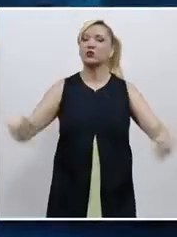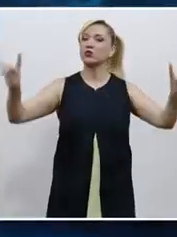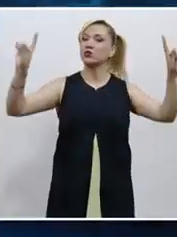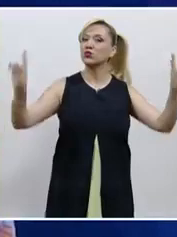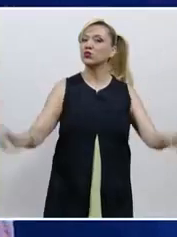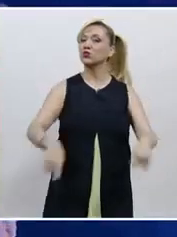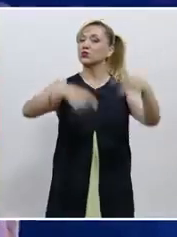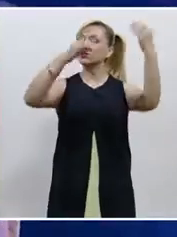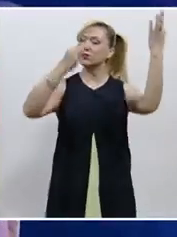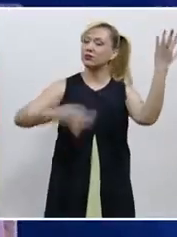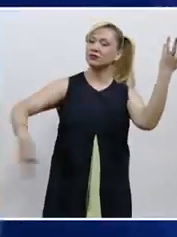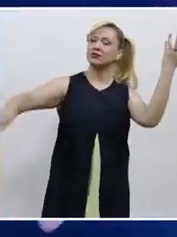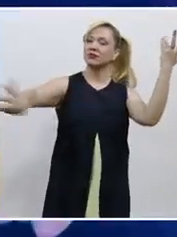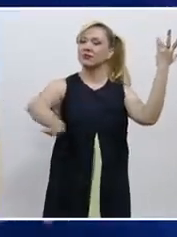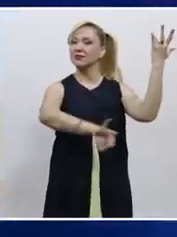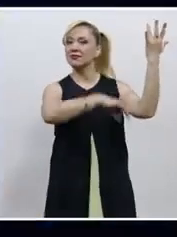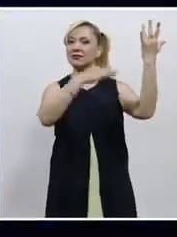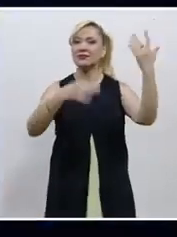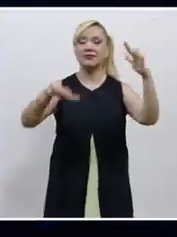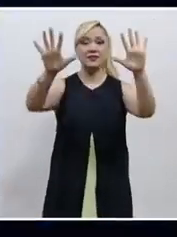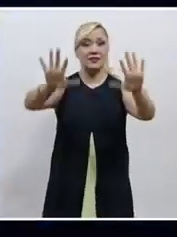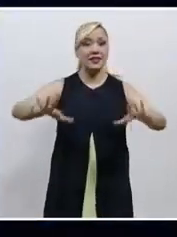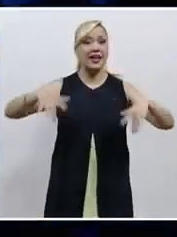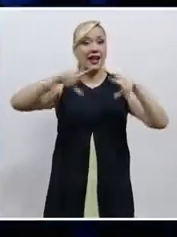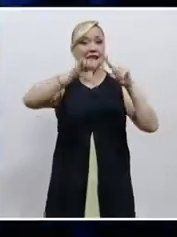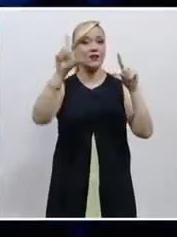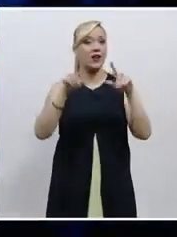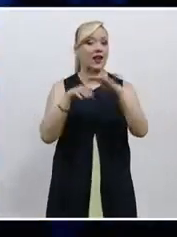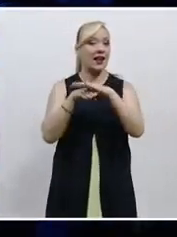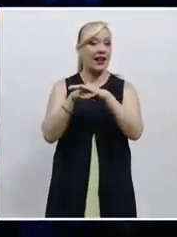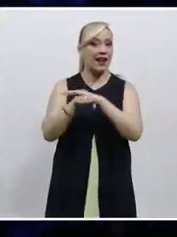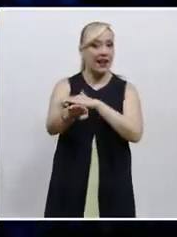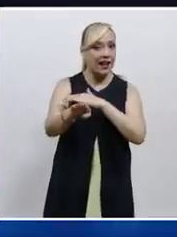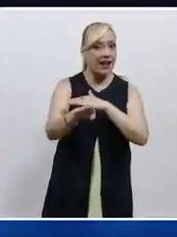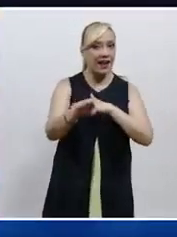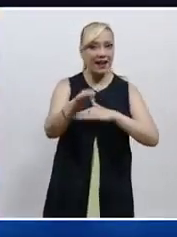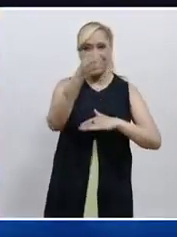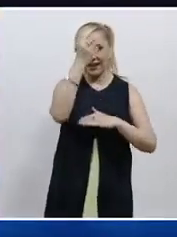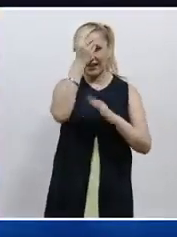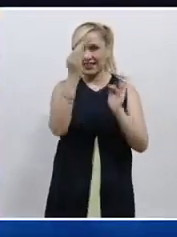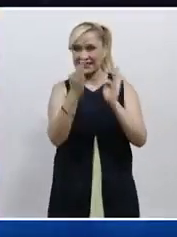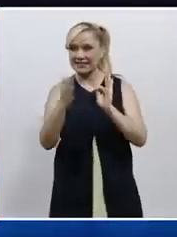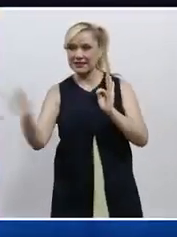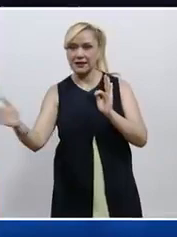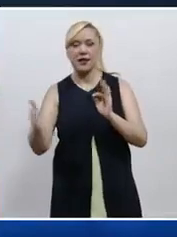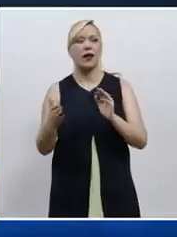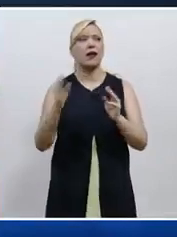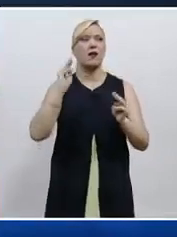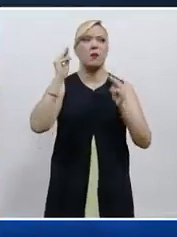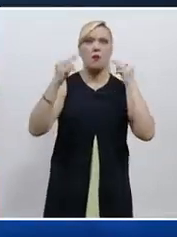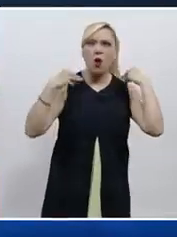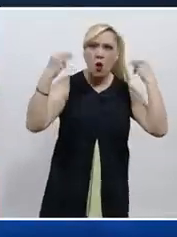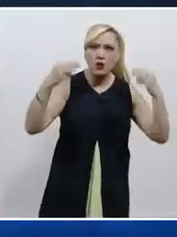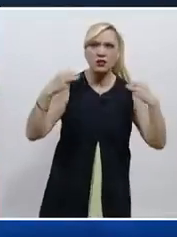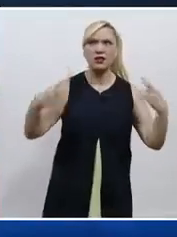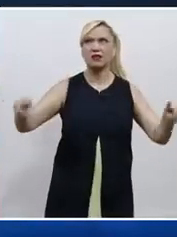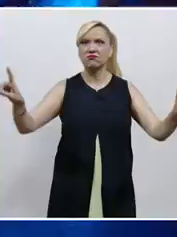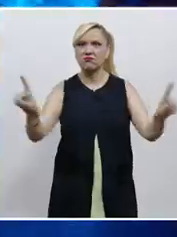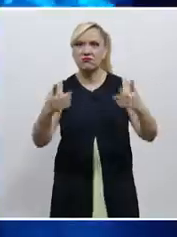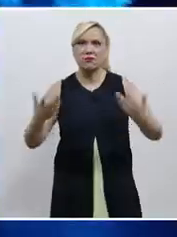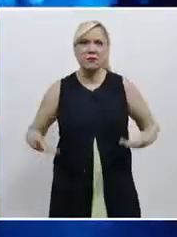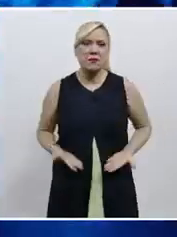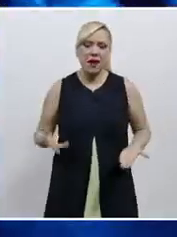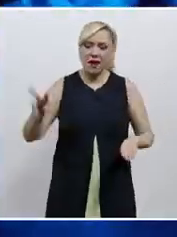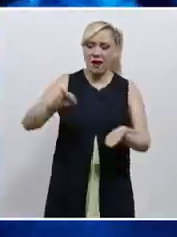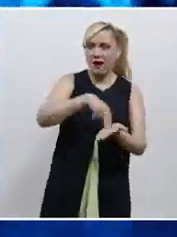Orquesta Sinfónica de Minería en el Auditorio Nacional. Más de 60 músicos en escena, bailarines, acróbatas y los